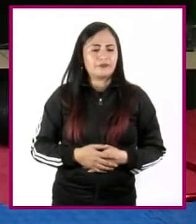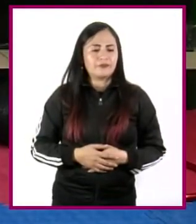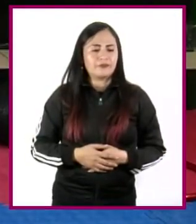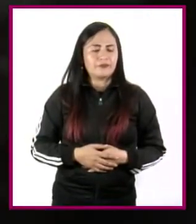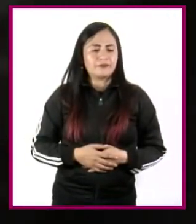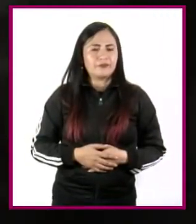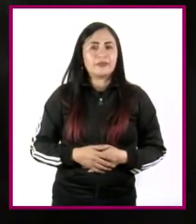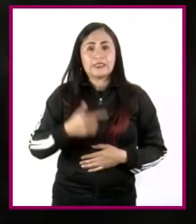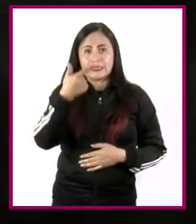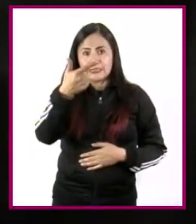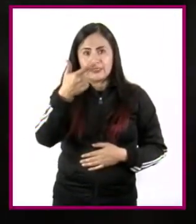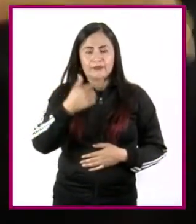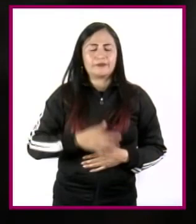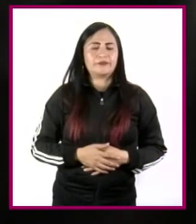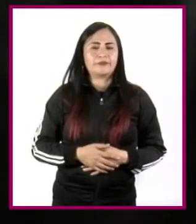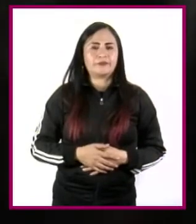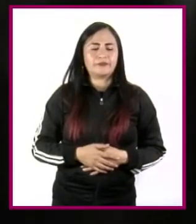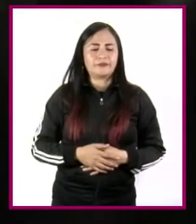Siete.